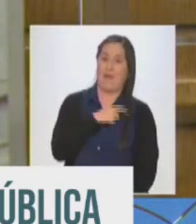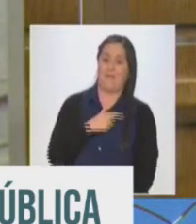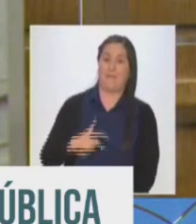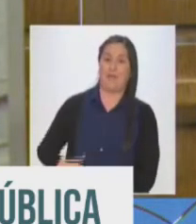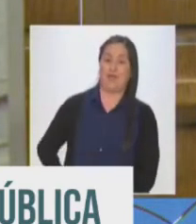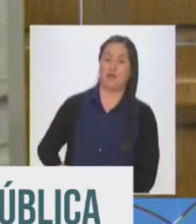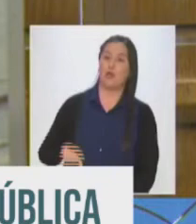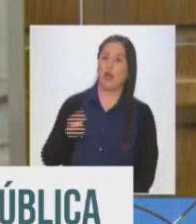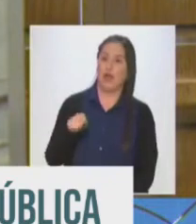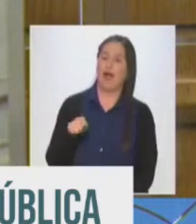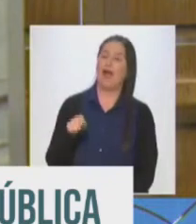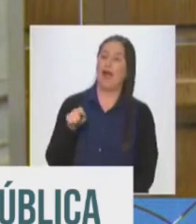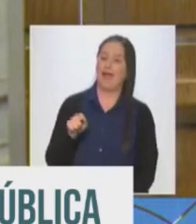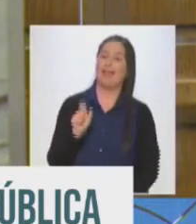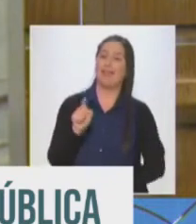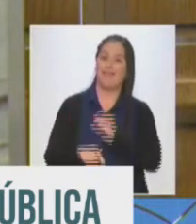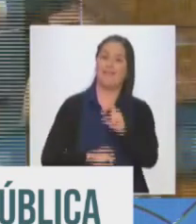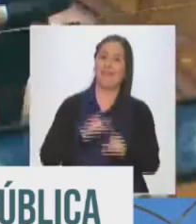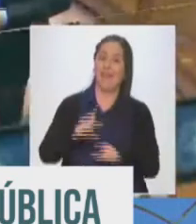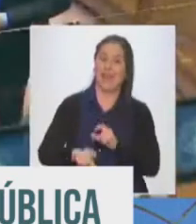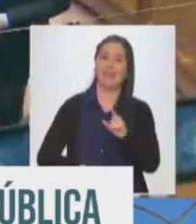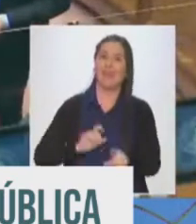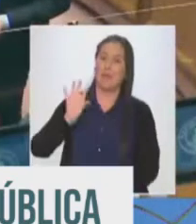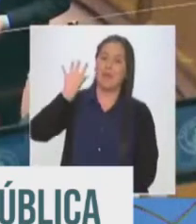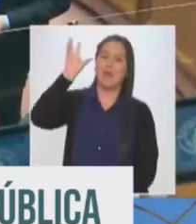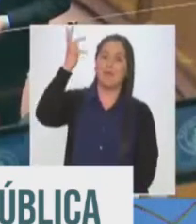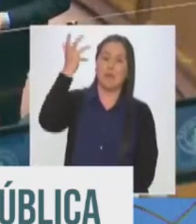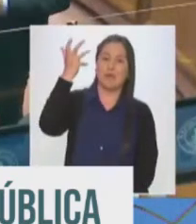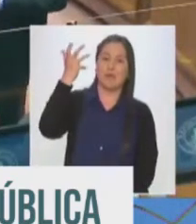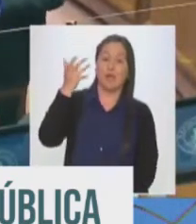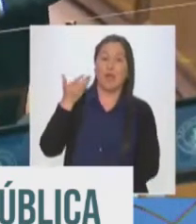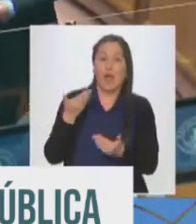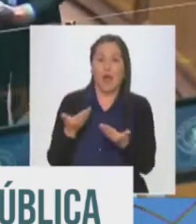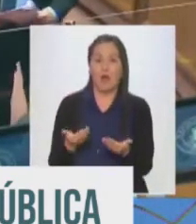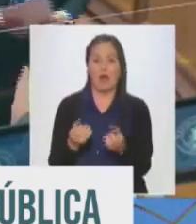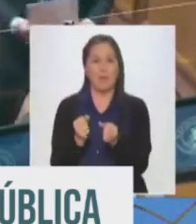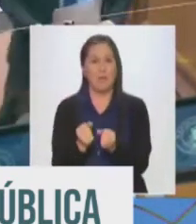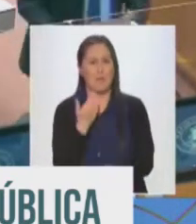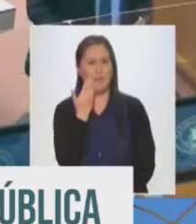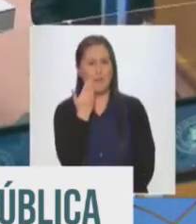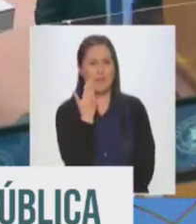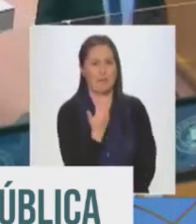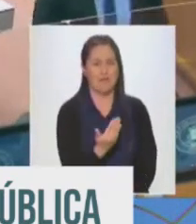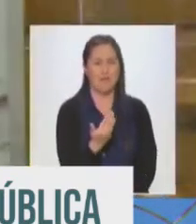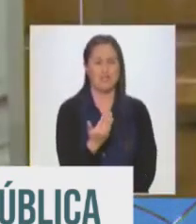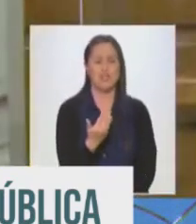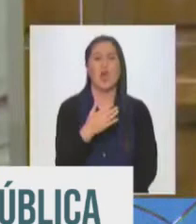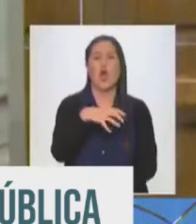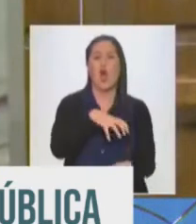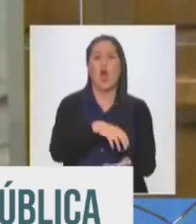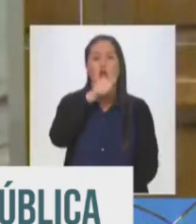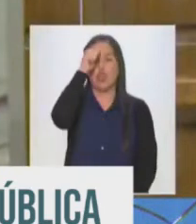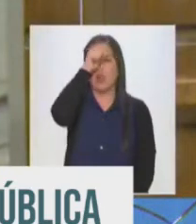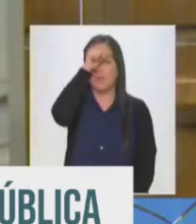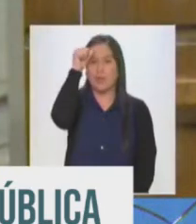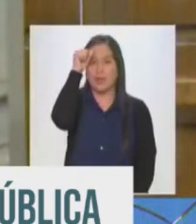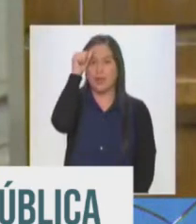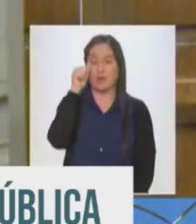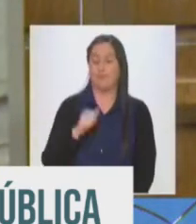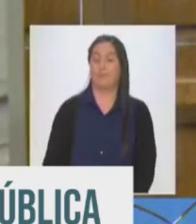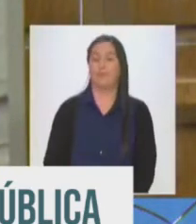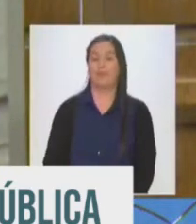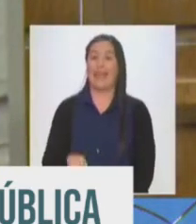del medio ambiente. No sabíamos en ese entonces que podría beneficiar a Dominga. En el 2010, el presidente señaló,